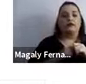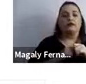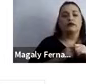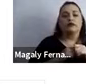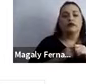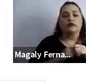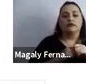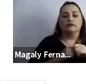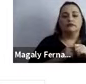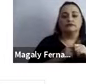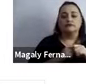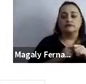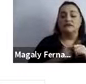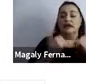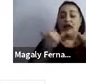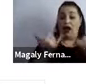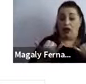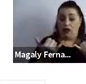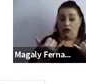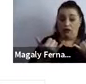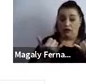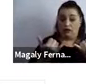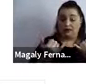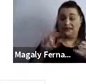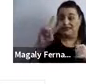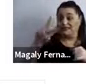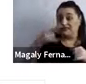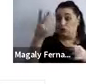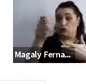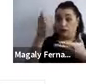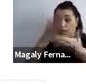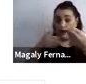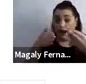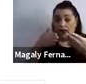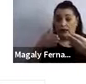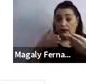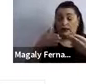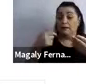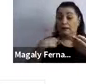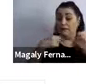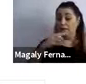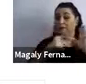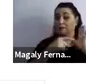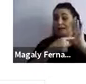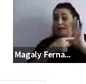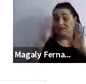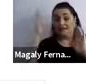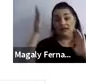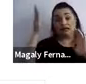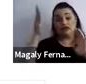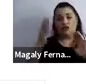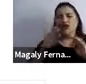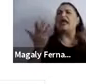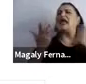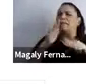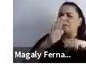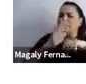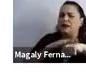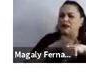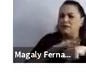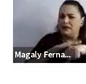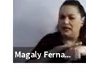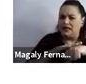Bien, entro ahora en la segunda parte de mi presentación, que es ¿qué nos permite el